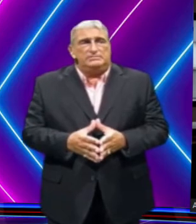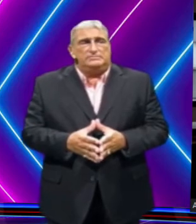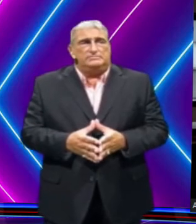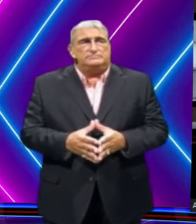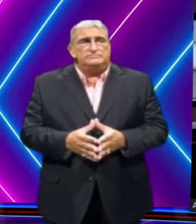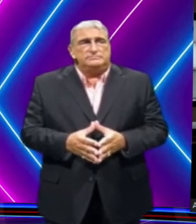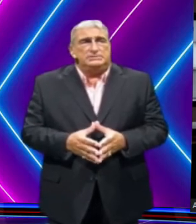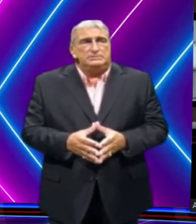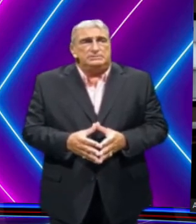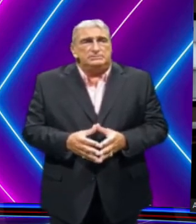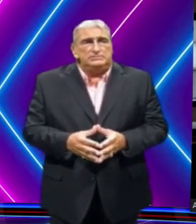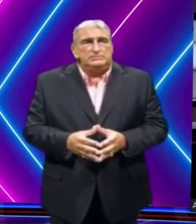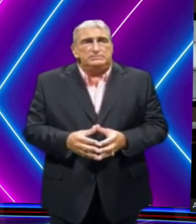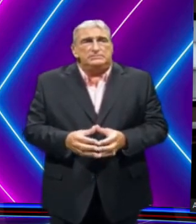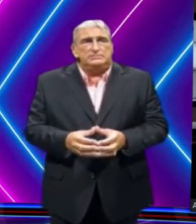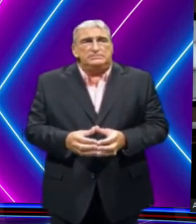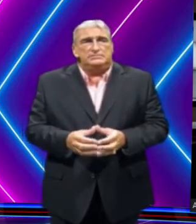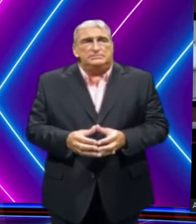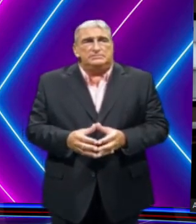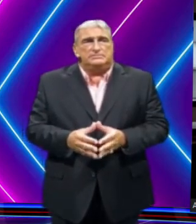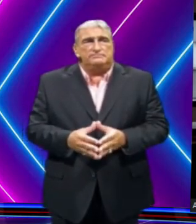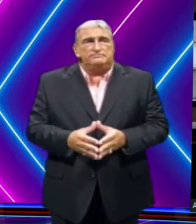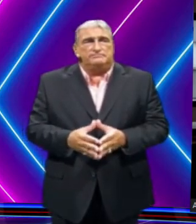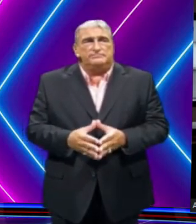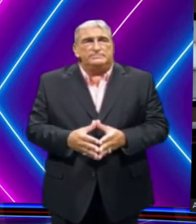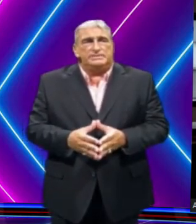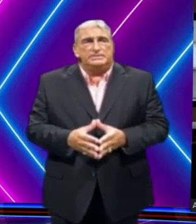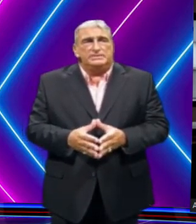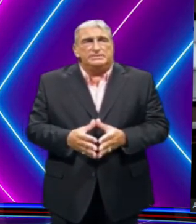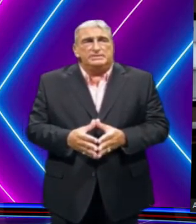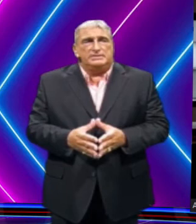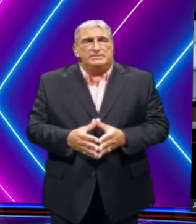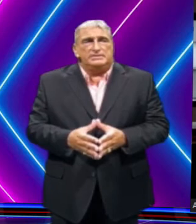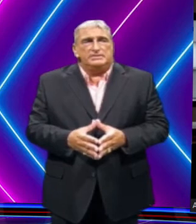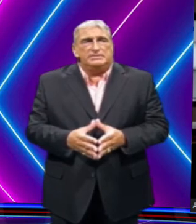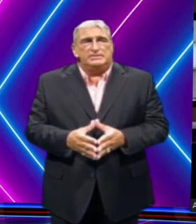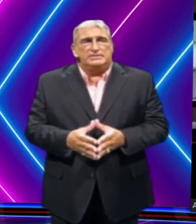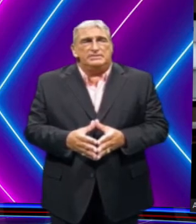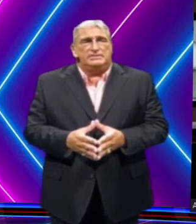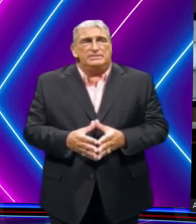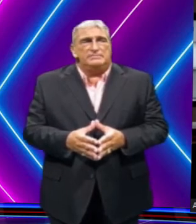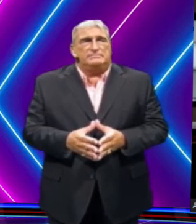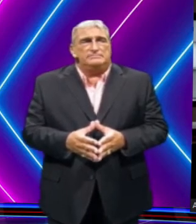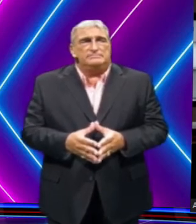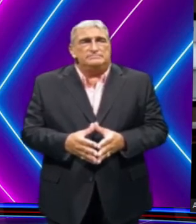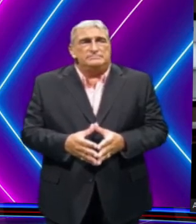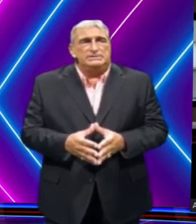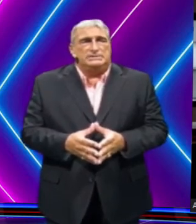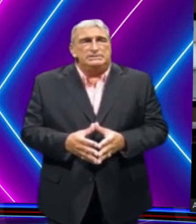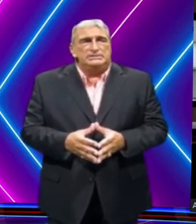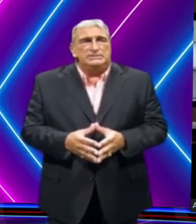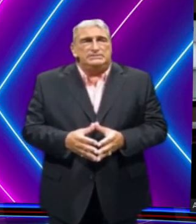que hay organizada, si apertura con países limítrofes, que eso prácticamente ya está, pero también